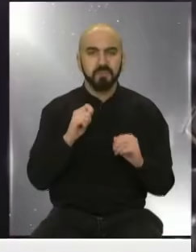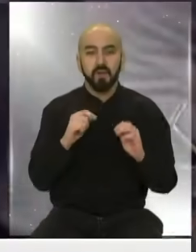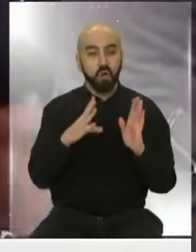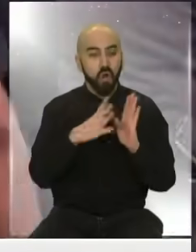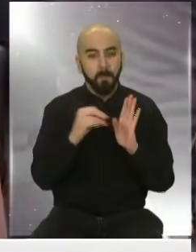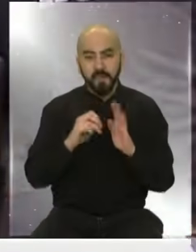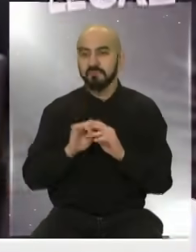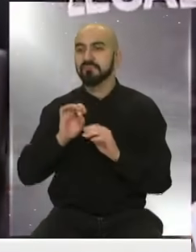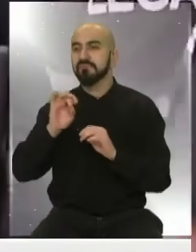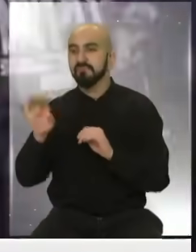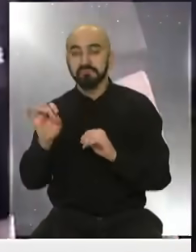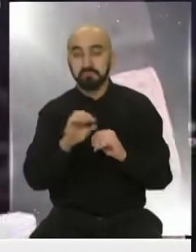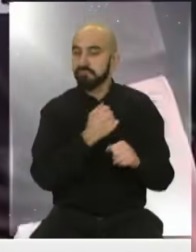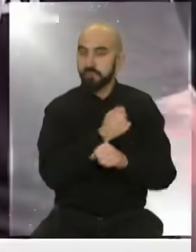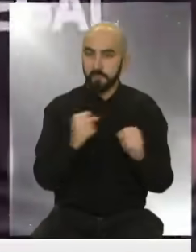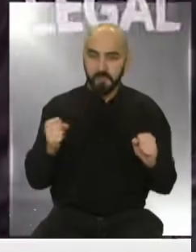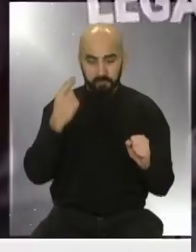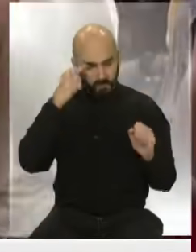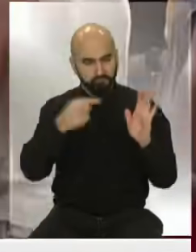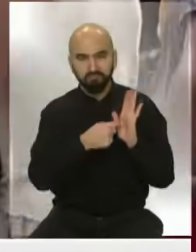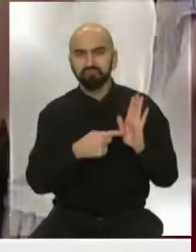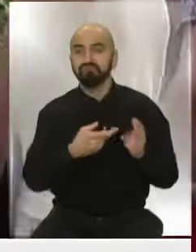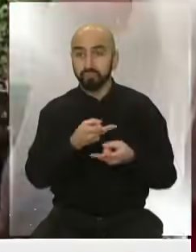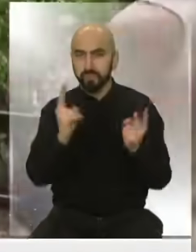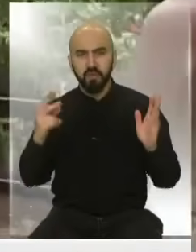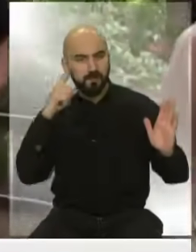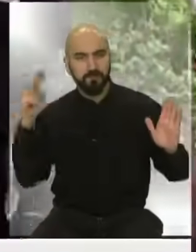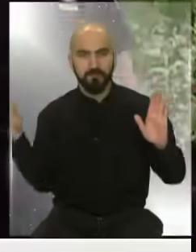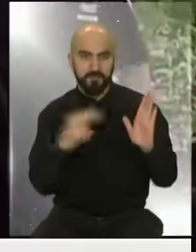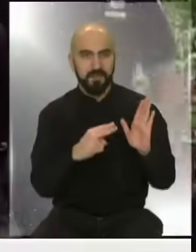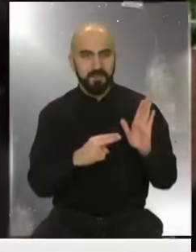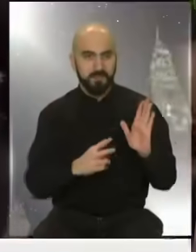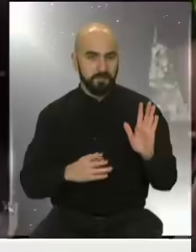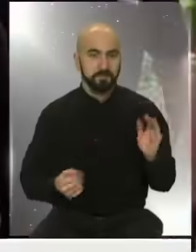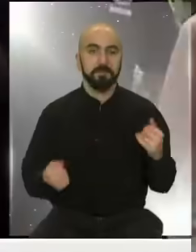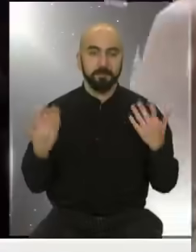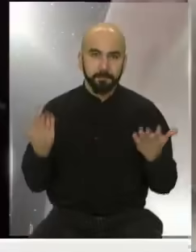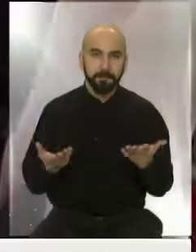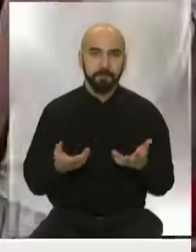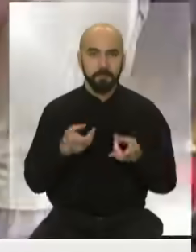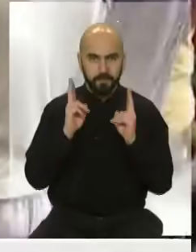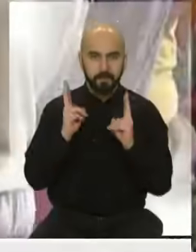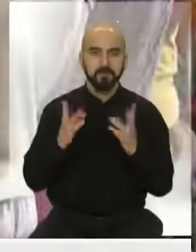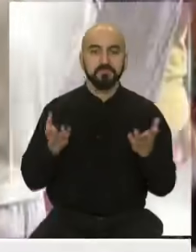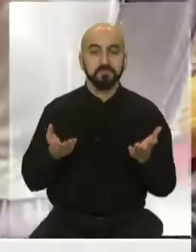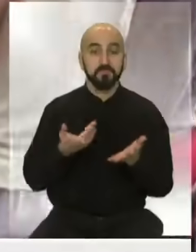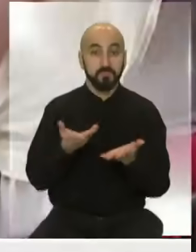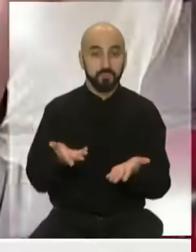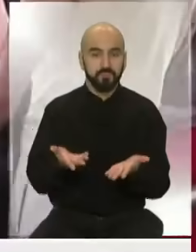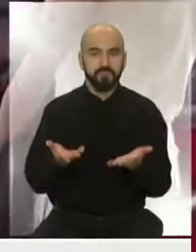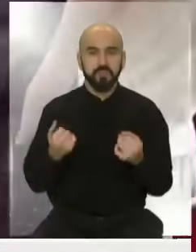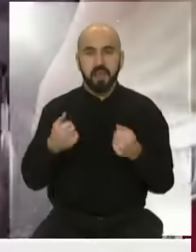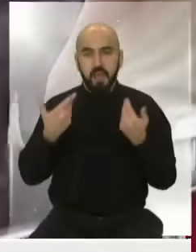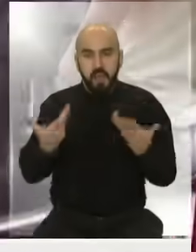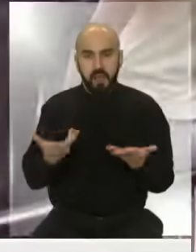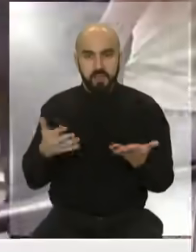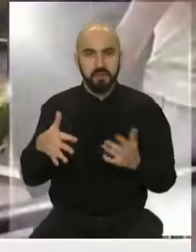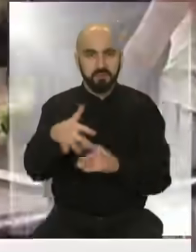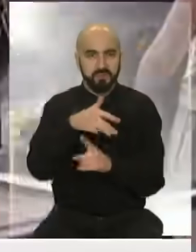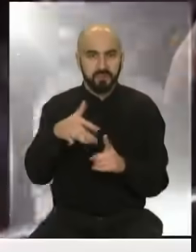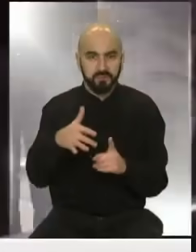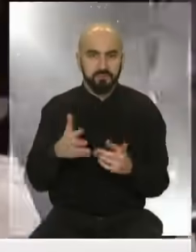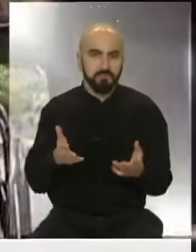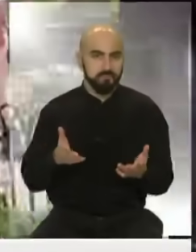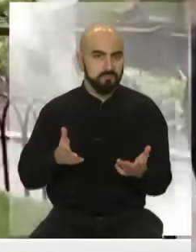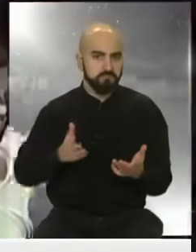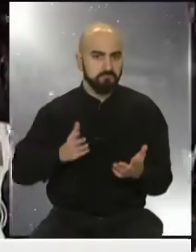advertencia. Ahora, si esto, como si esto fuera poco, ha ocurrido otra situación en las últimas horas que puede generar todavía mayor